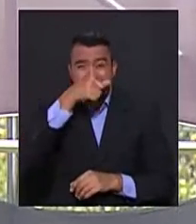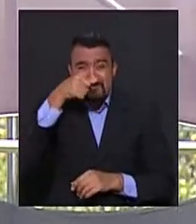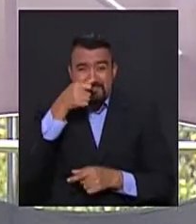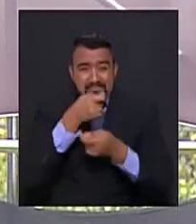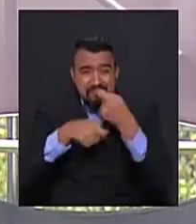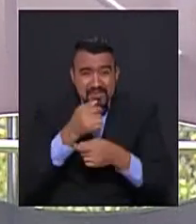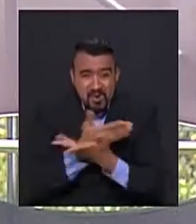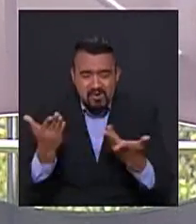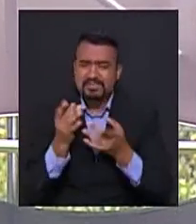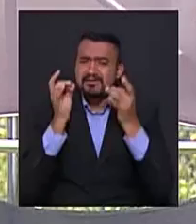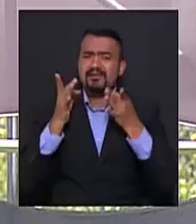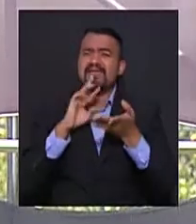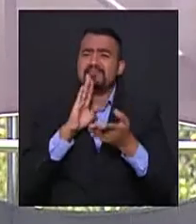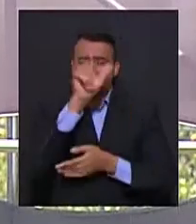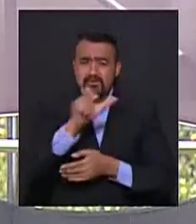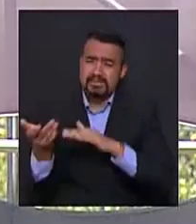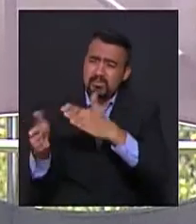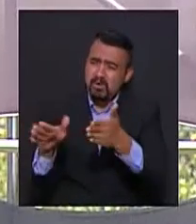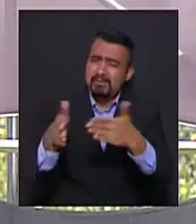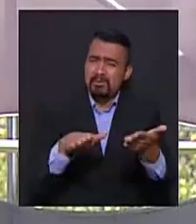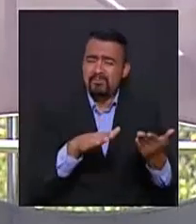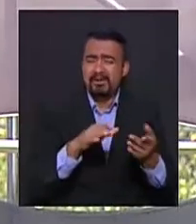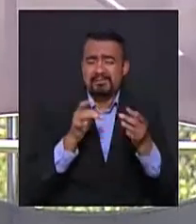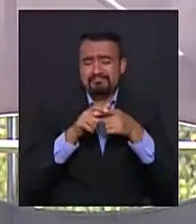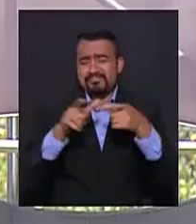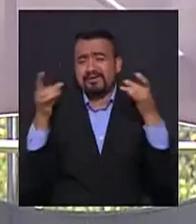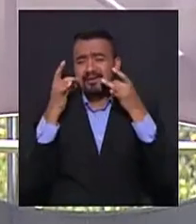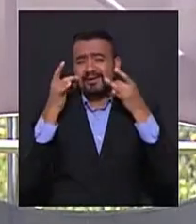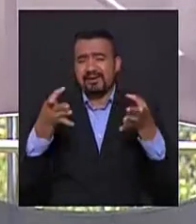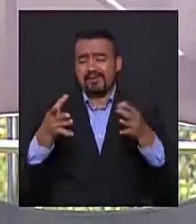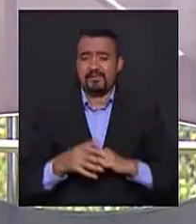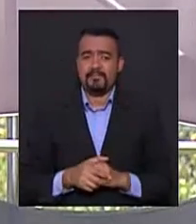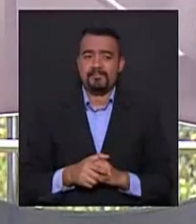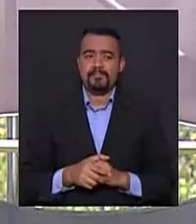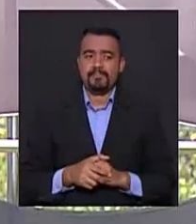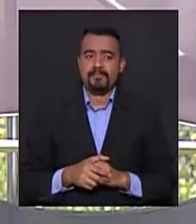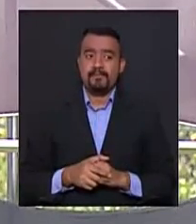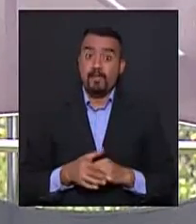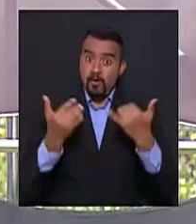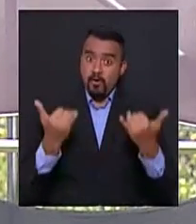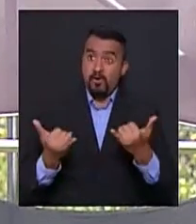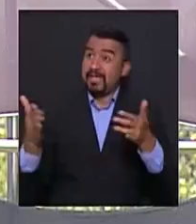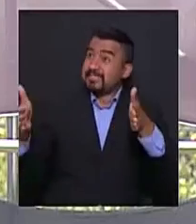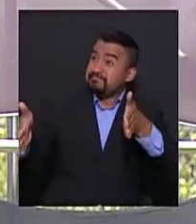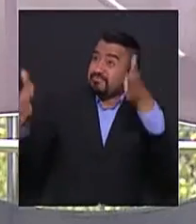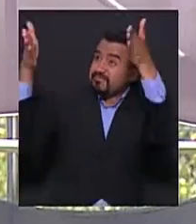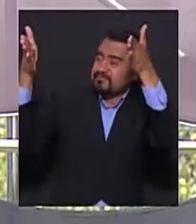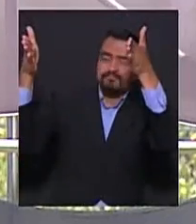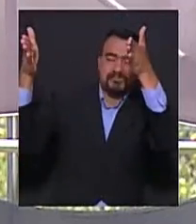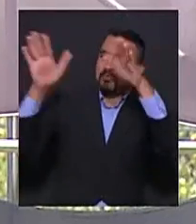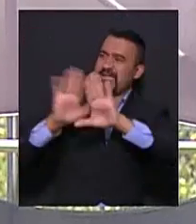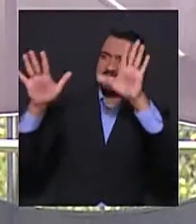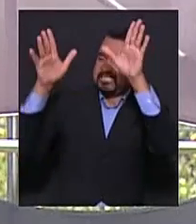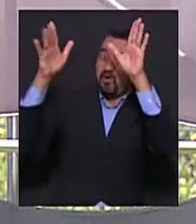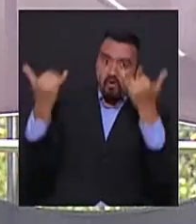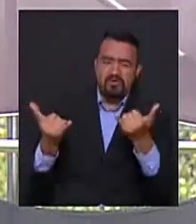oportunidades, demasiadas vidas. Hoy desmantelamos un símbolo como una manera de decir: fue